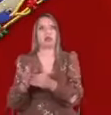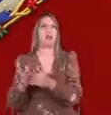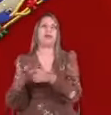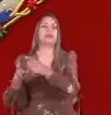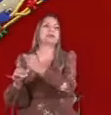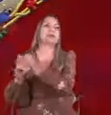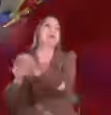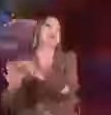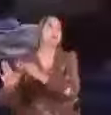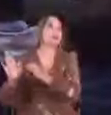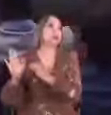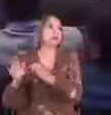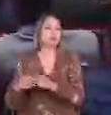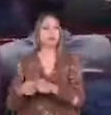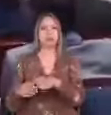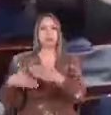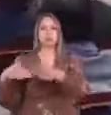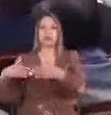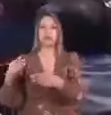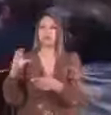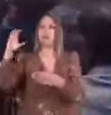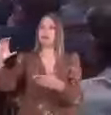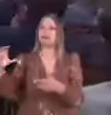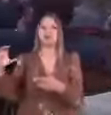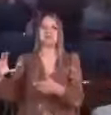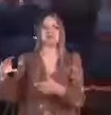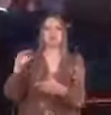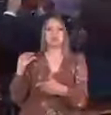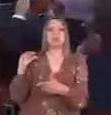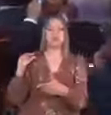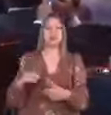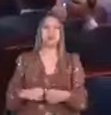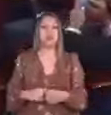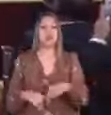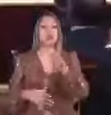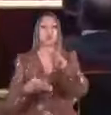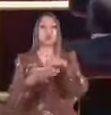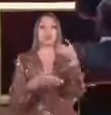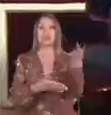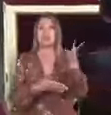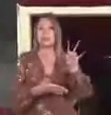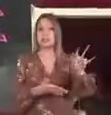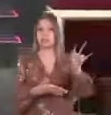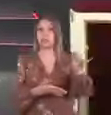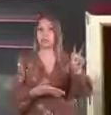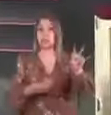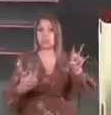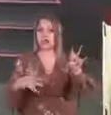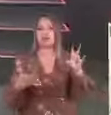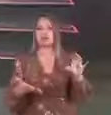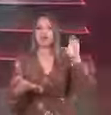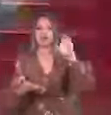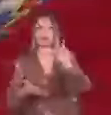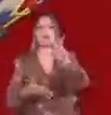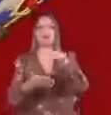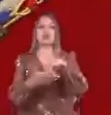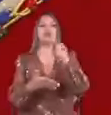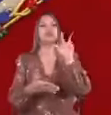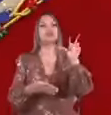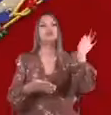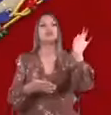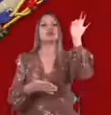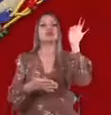Pero no sucedió lo mismo en materia de inversión. Pues mientras para 2017 se había llegado a invertir 2,3%